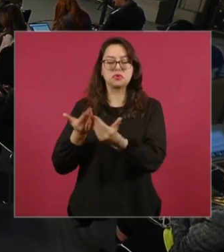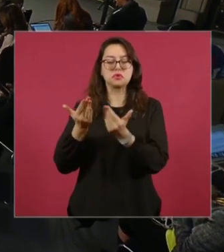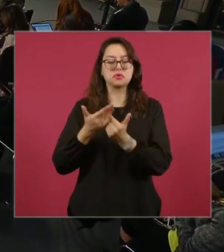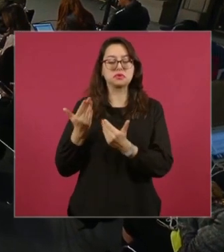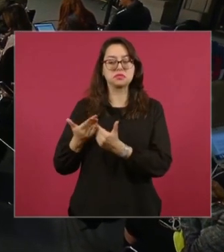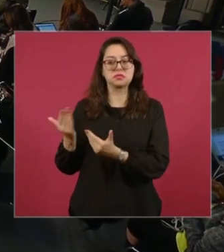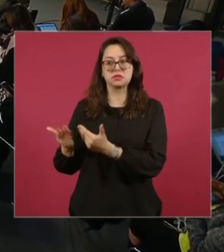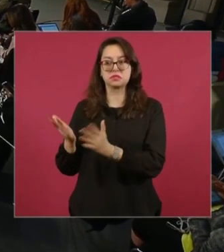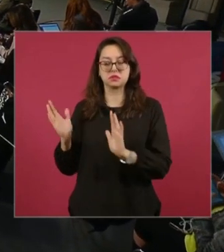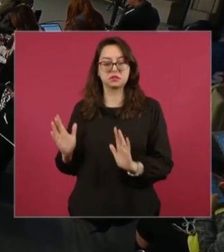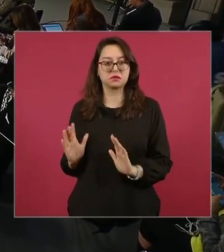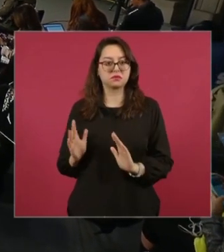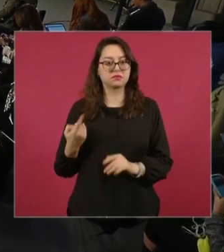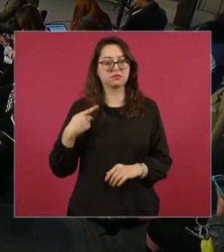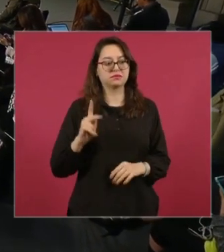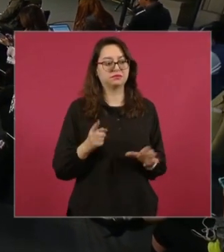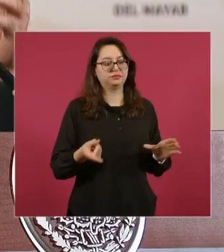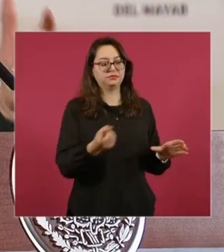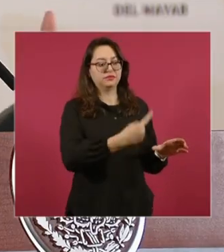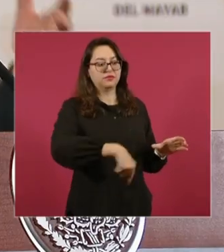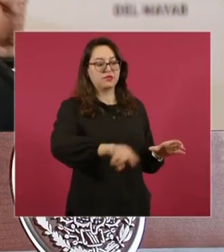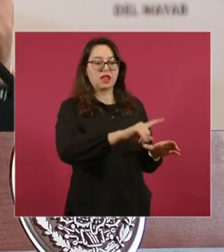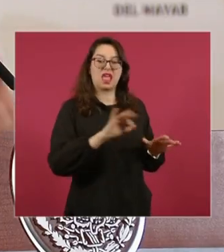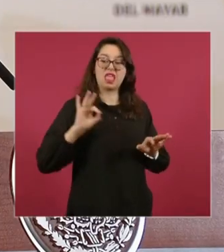a pesar de que